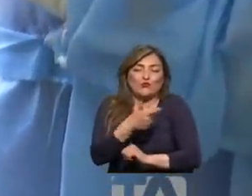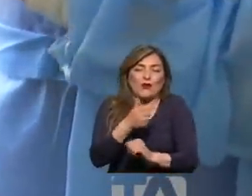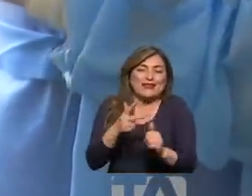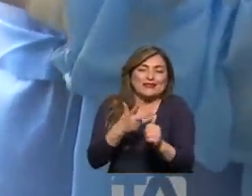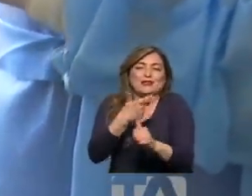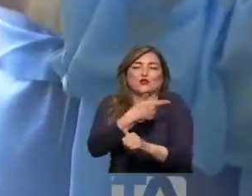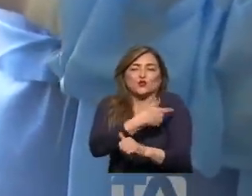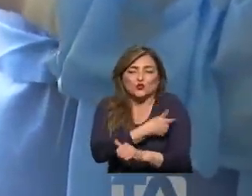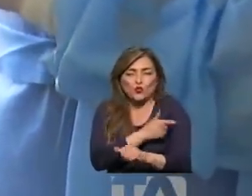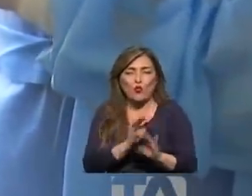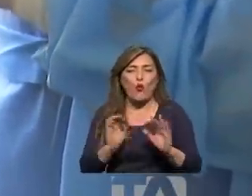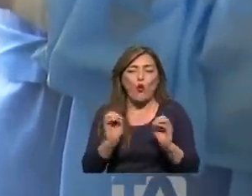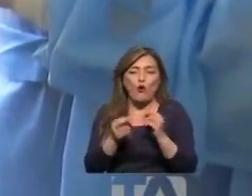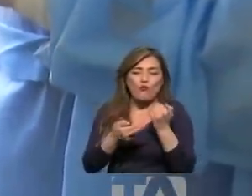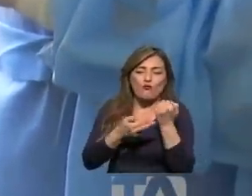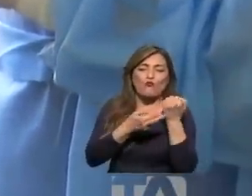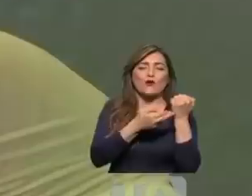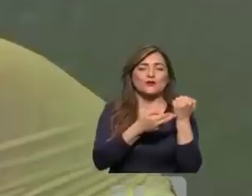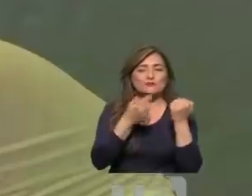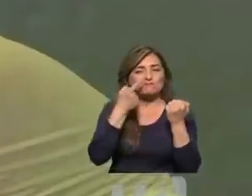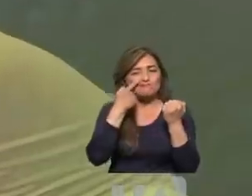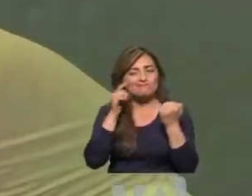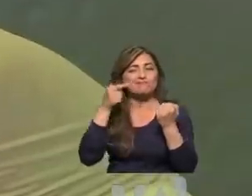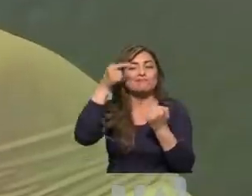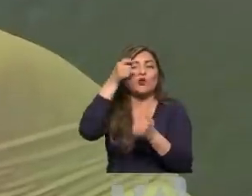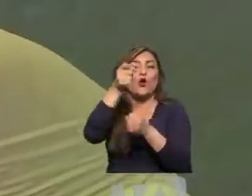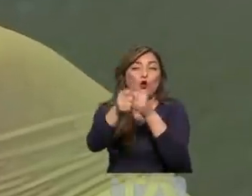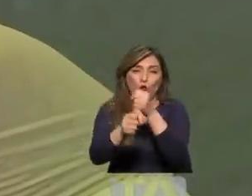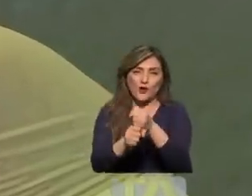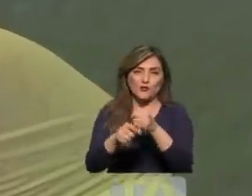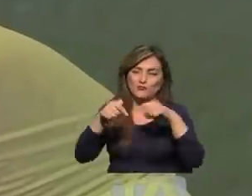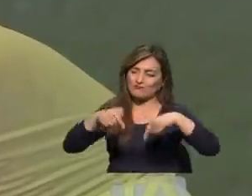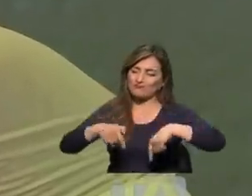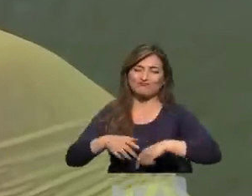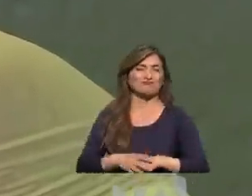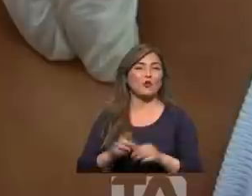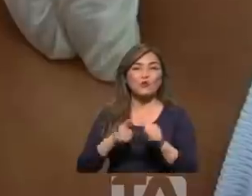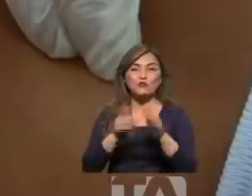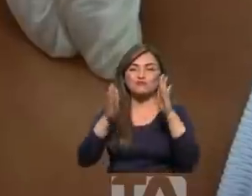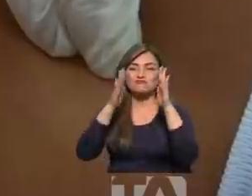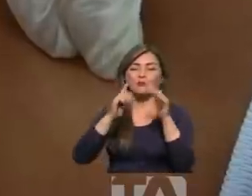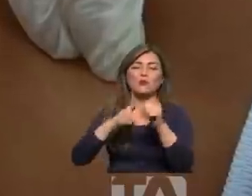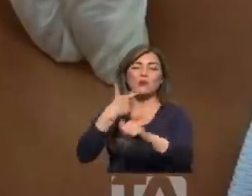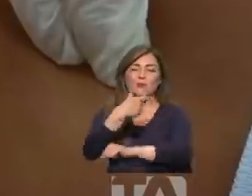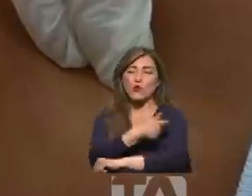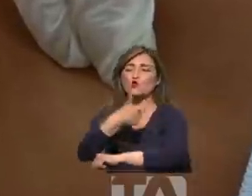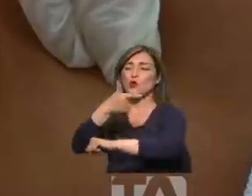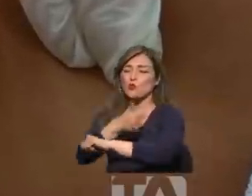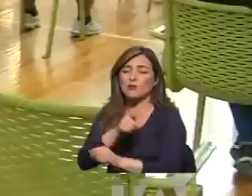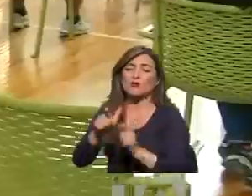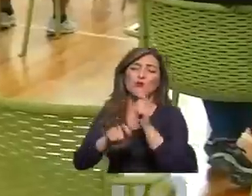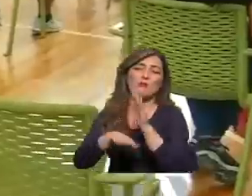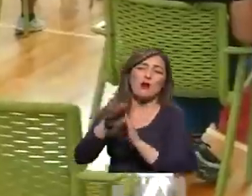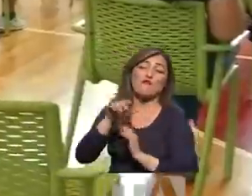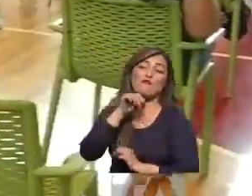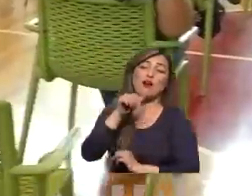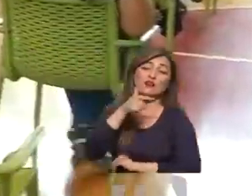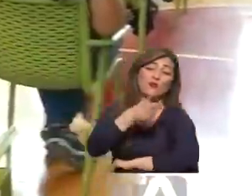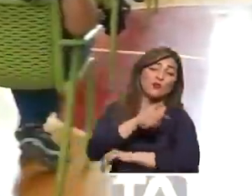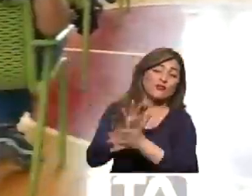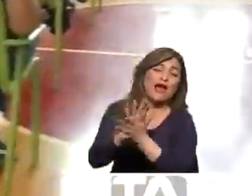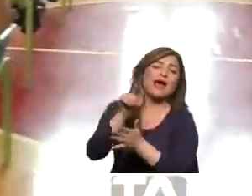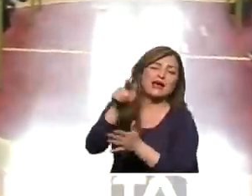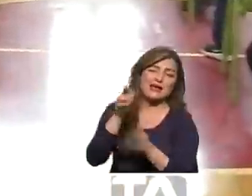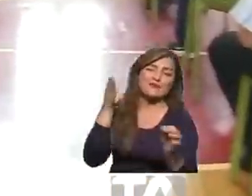tercera dosis o tal vez un refuerzo, pues veremos eso el otro año. Todavía nuestra prioridad sigue siendo vacunar a la mayor cantidad de gente